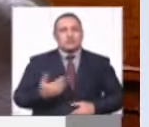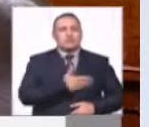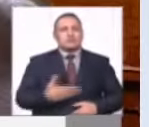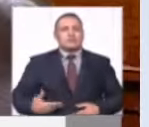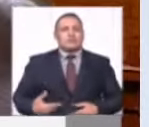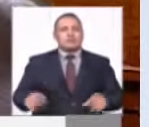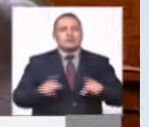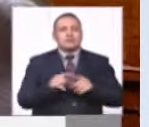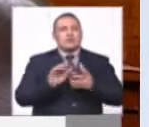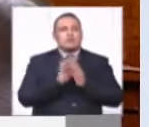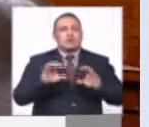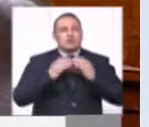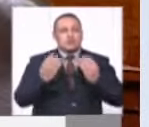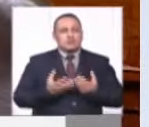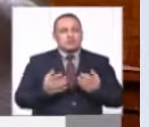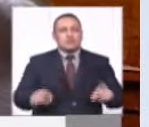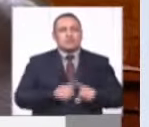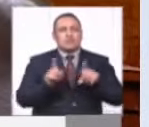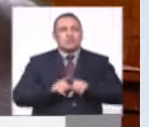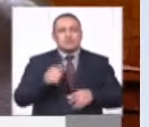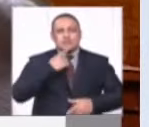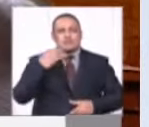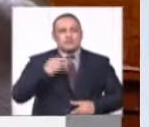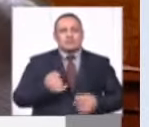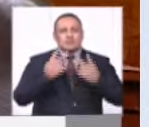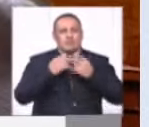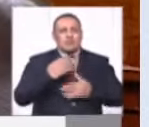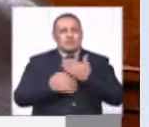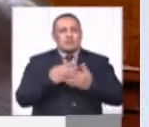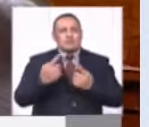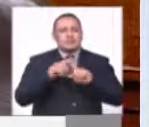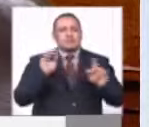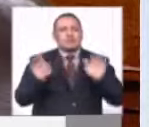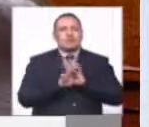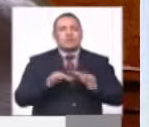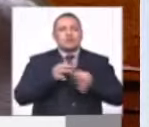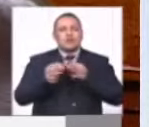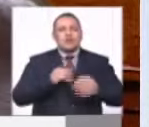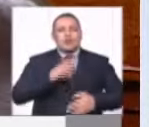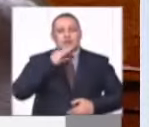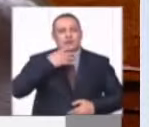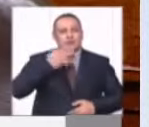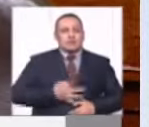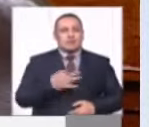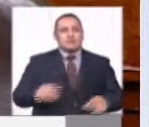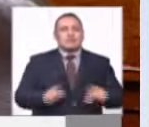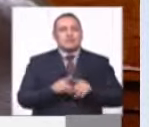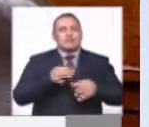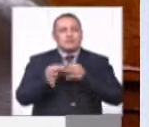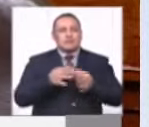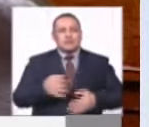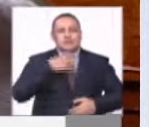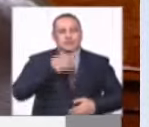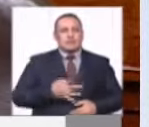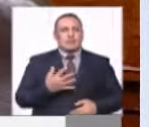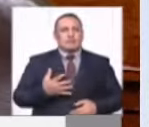presidente, colegas congresistas, siempre hay que marcar la diferencia, hay que decir la verdad y hay que decir la